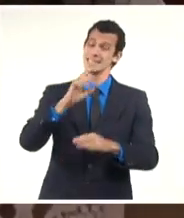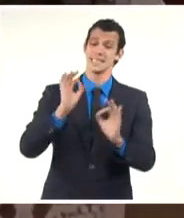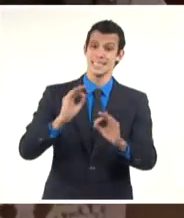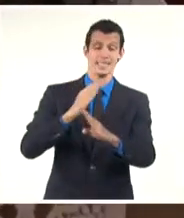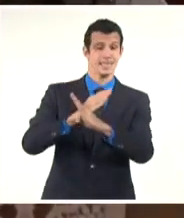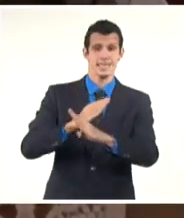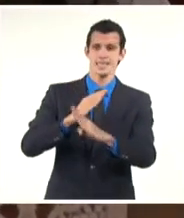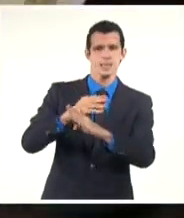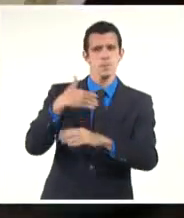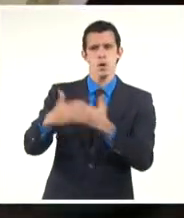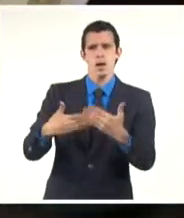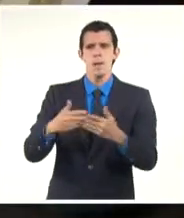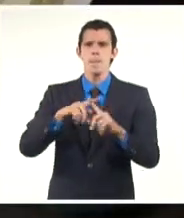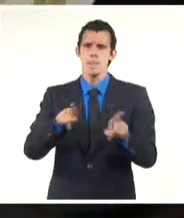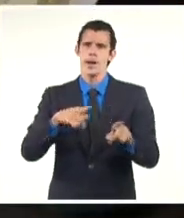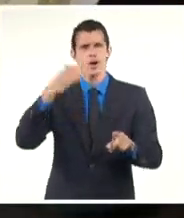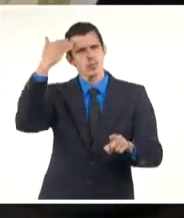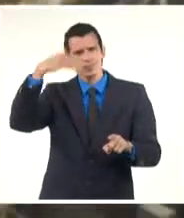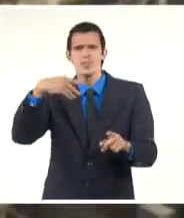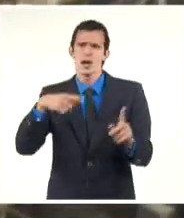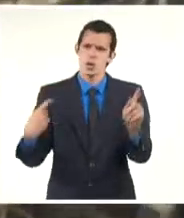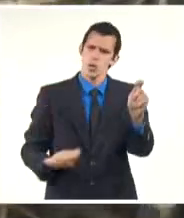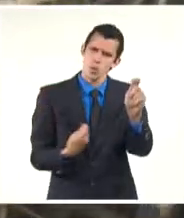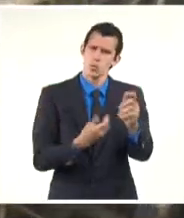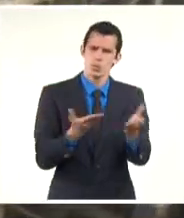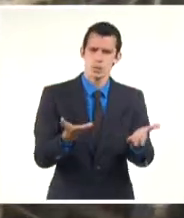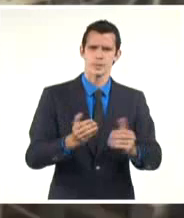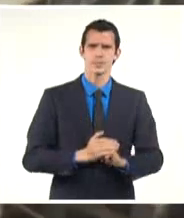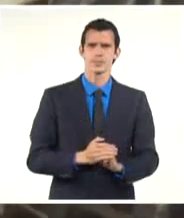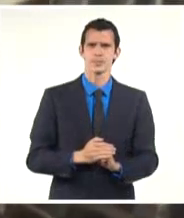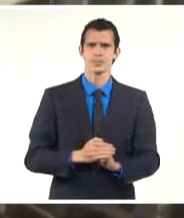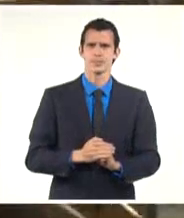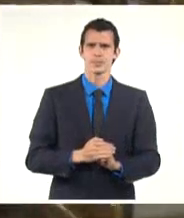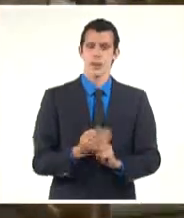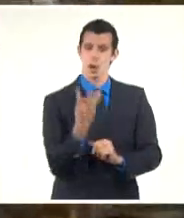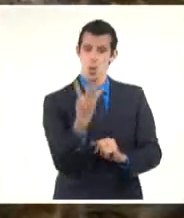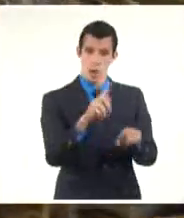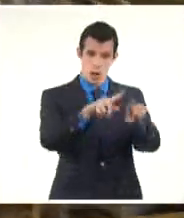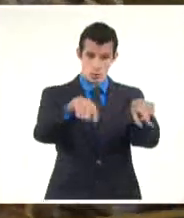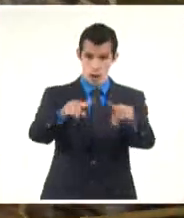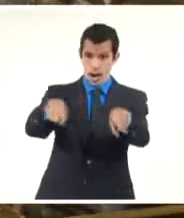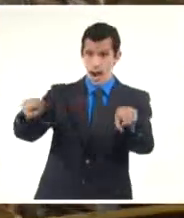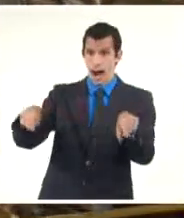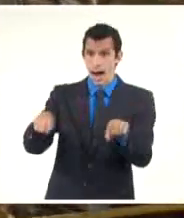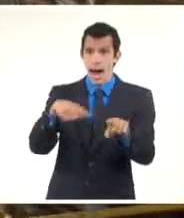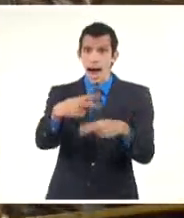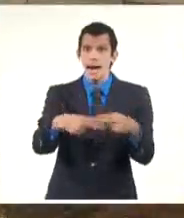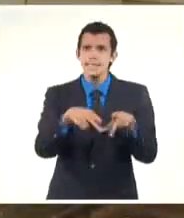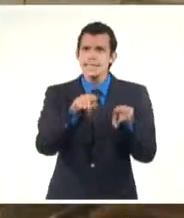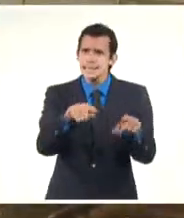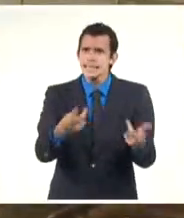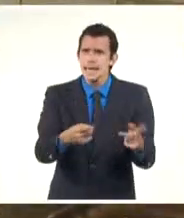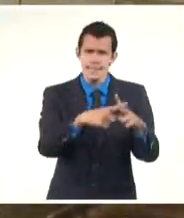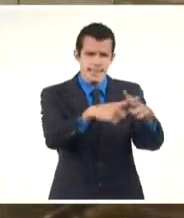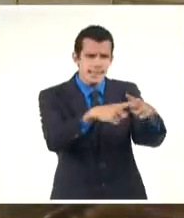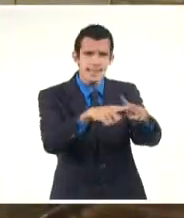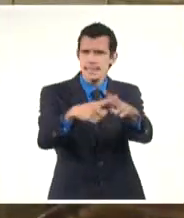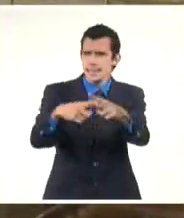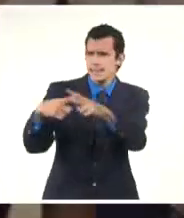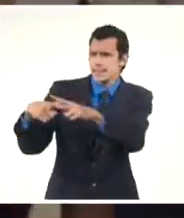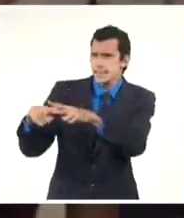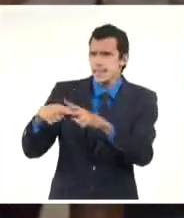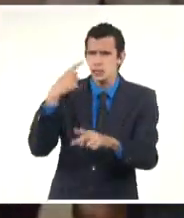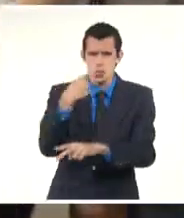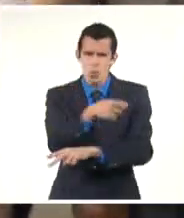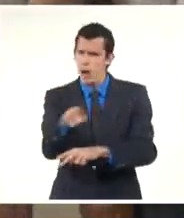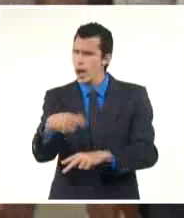de mantenimientos que se han venido realizando en cada uno de los bloques, los jóvenes tienen mayor protagonismo. En tal sentido, fueron reconocidos